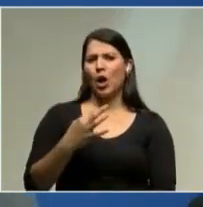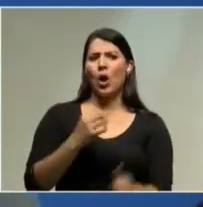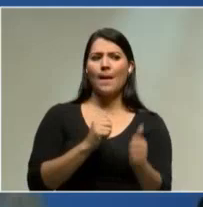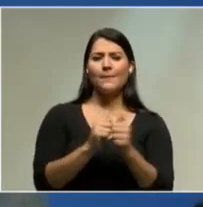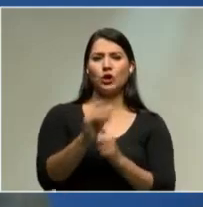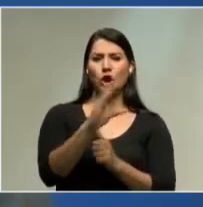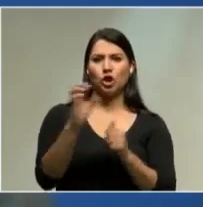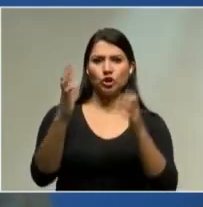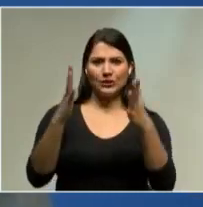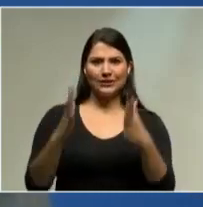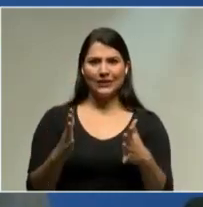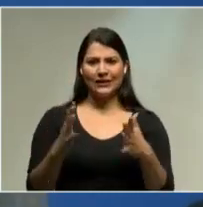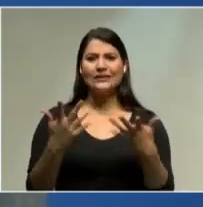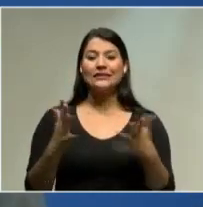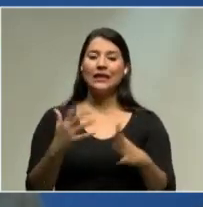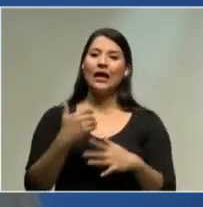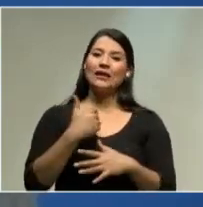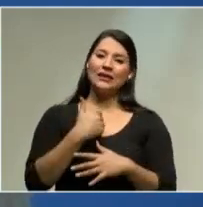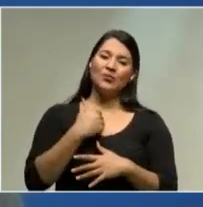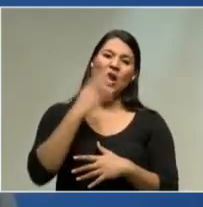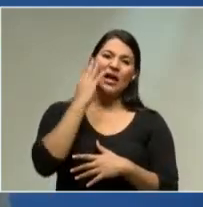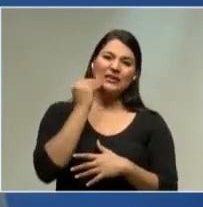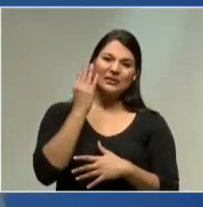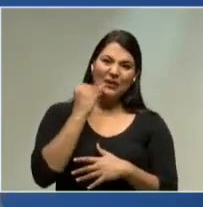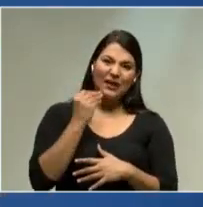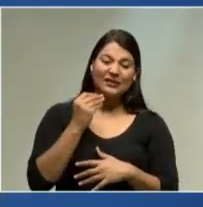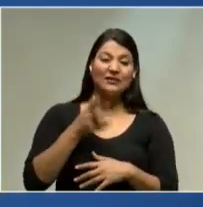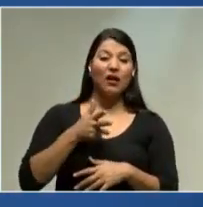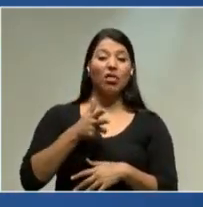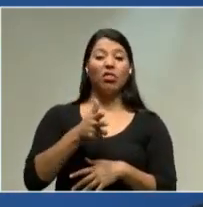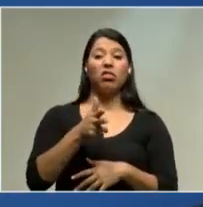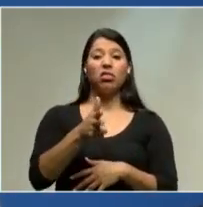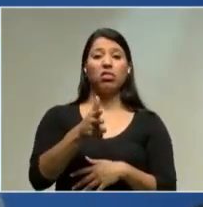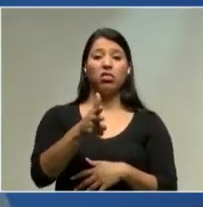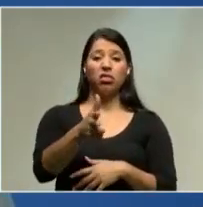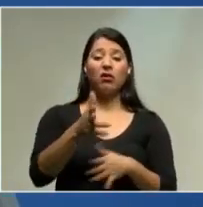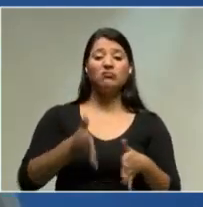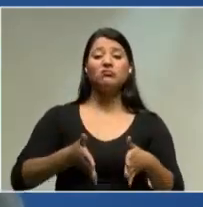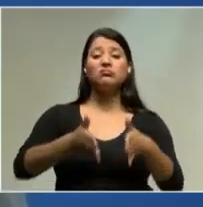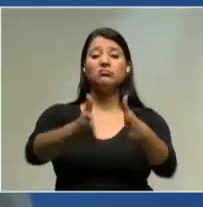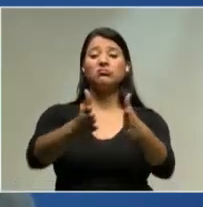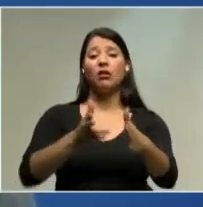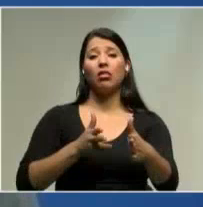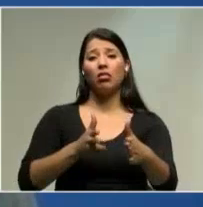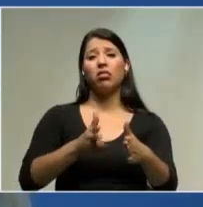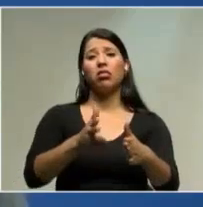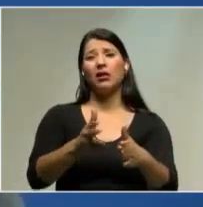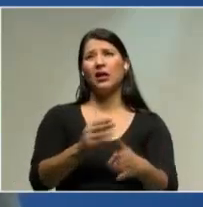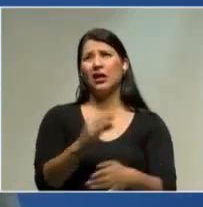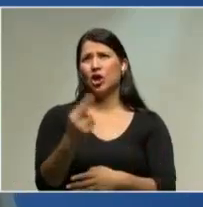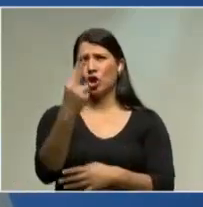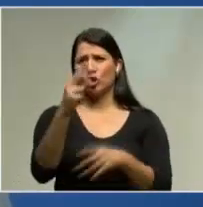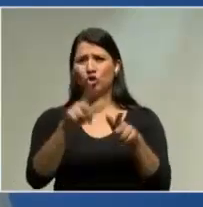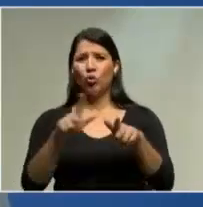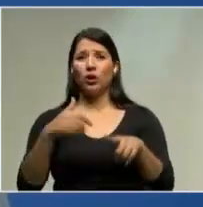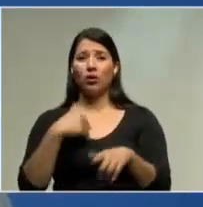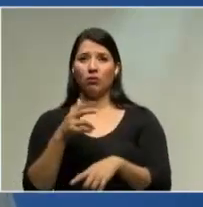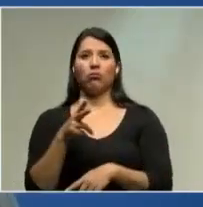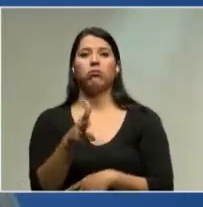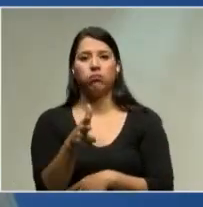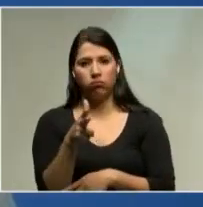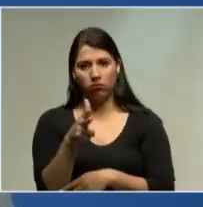mayoría de los costarricenses hemos experimentado lo que es transitar circunvalación y en al menos 2 puntos tener que